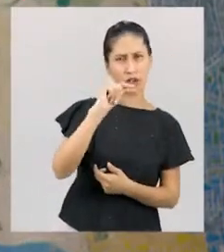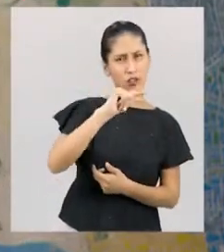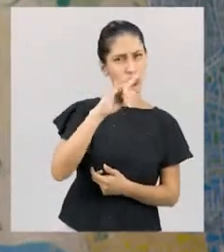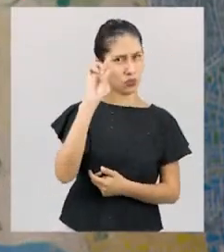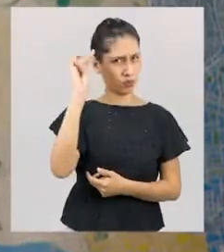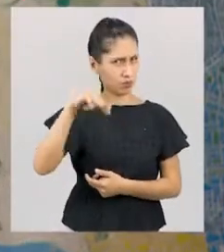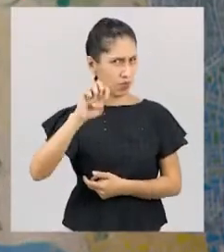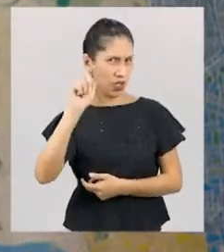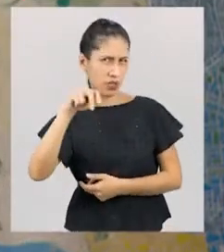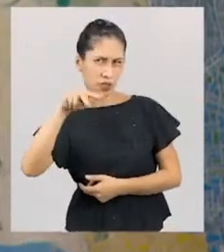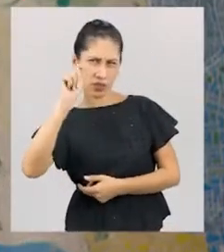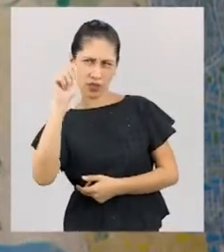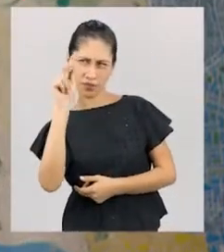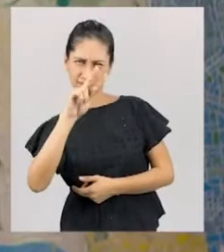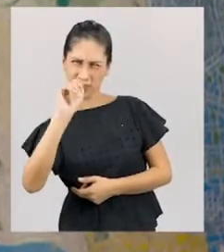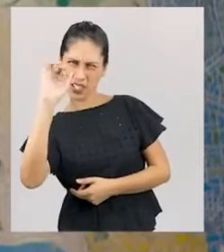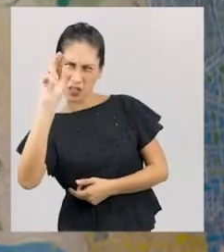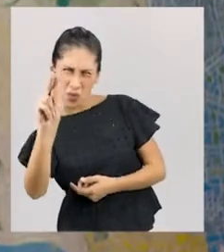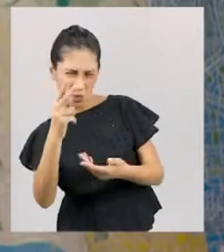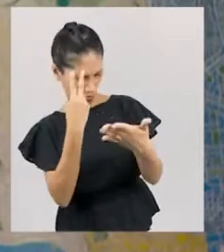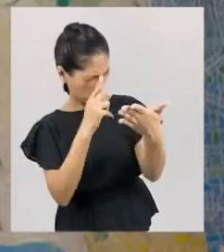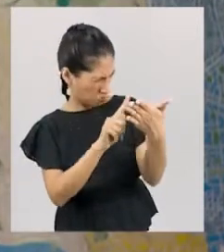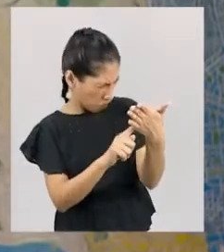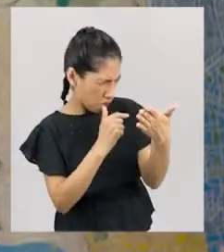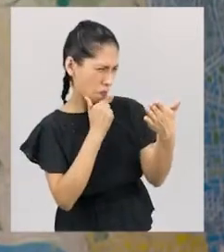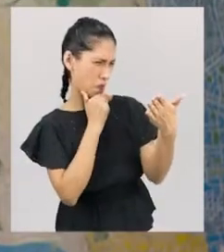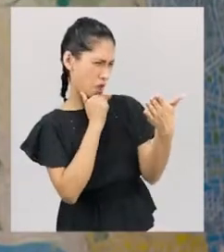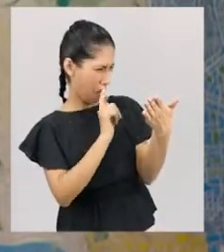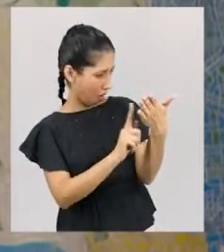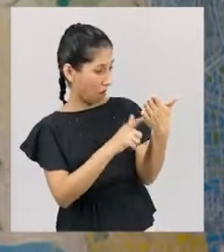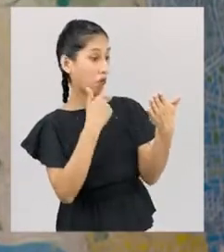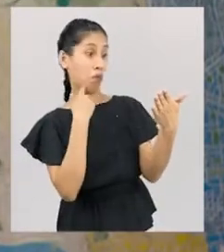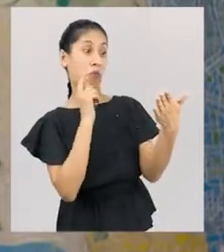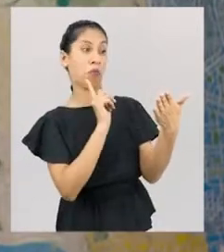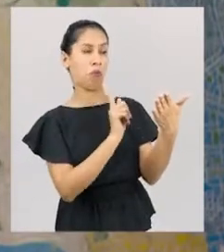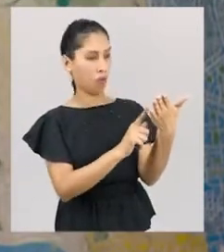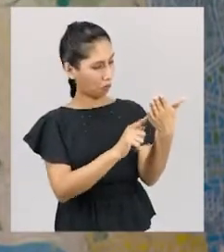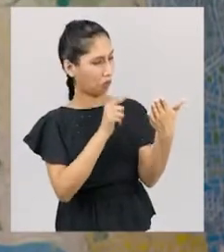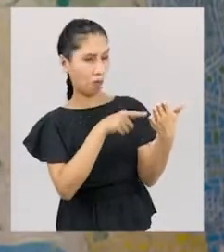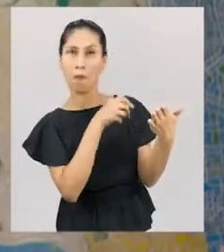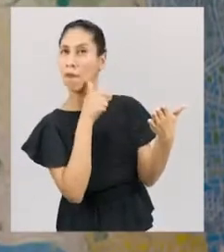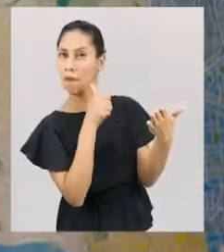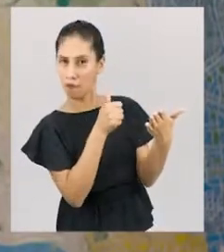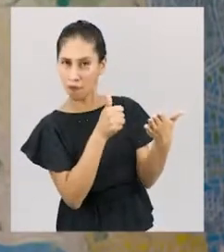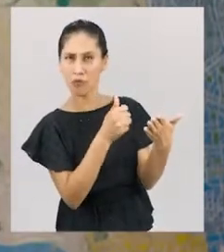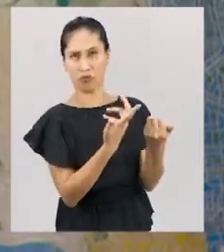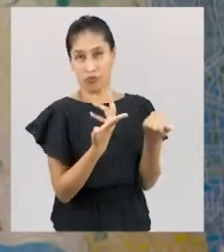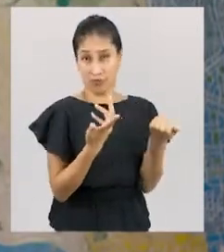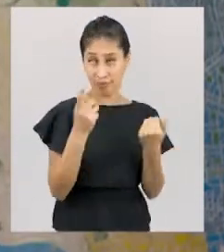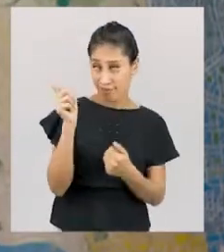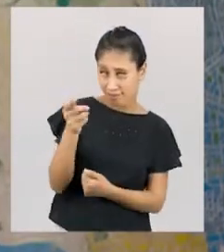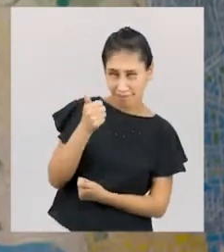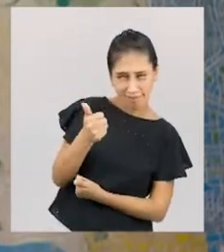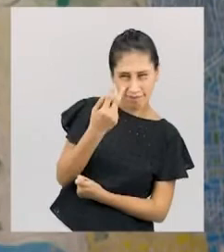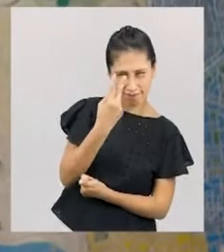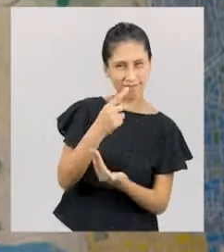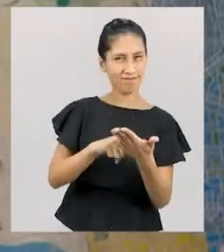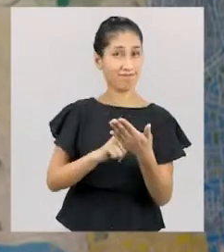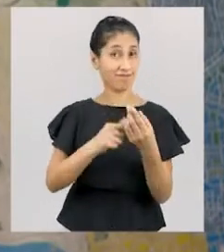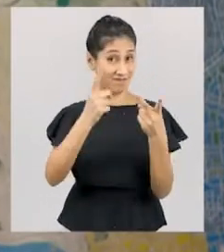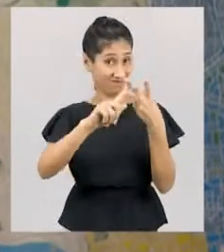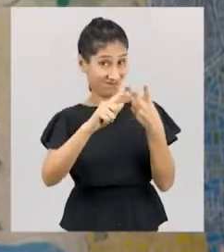Como dijimos en el programa anterior, tratan de convencernos o ponernos en una situación a favor o en contra. Muy buena